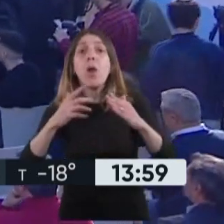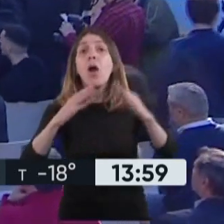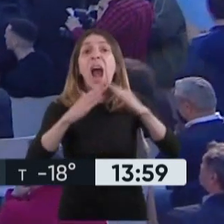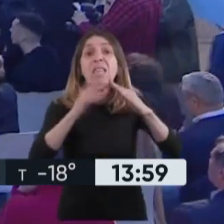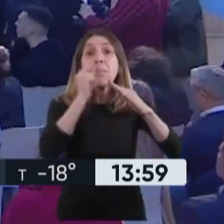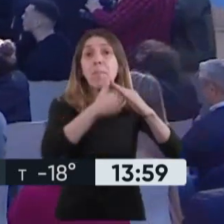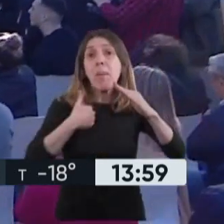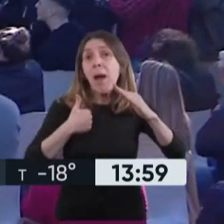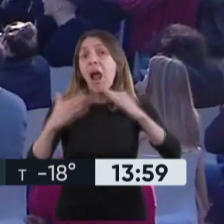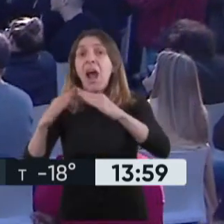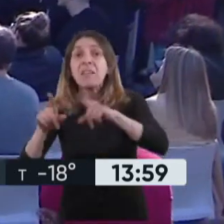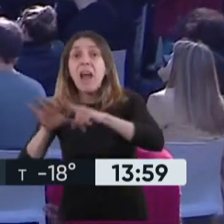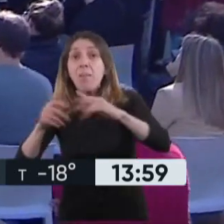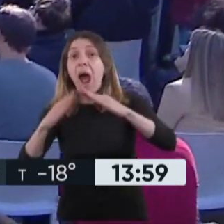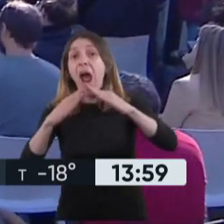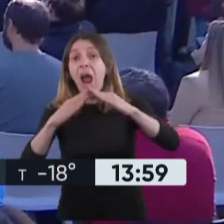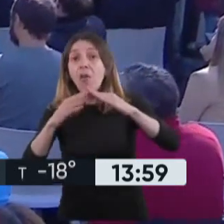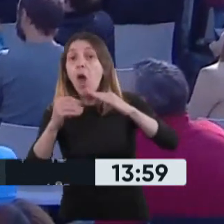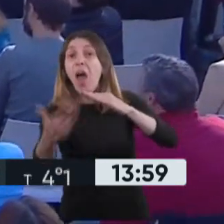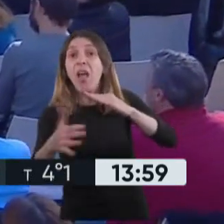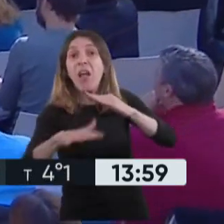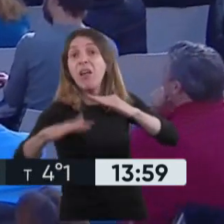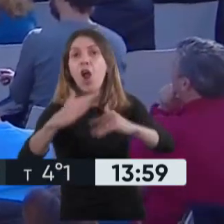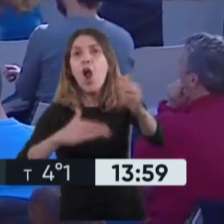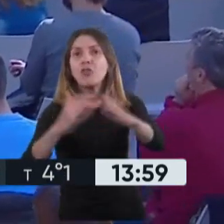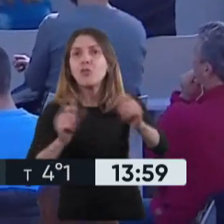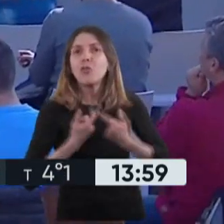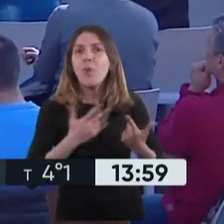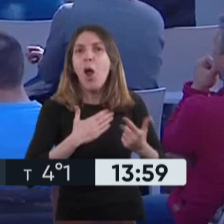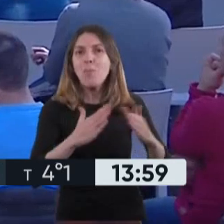construir en algún lugar su propia autonomía